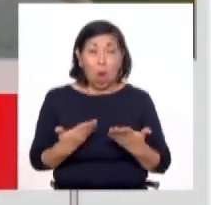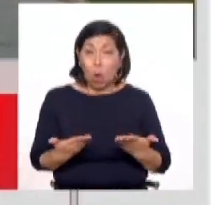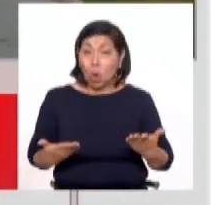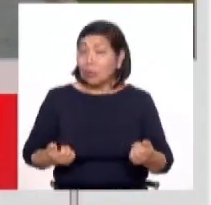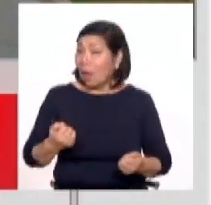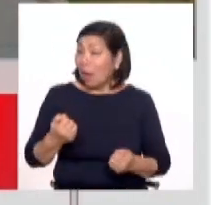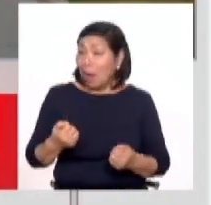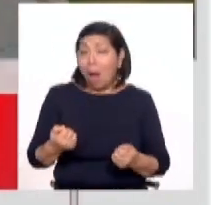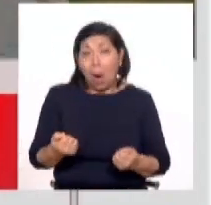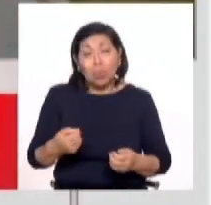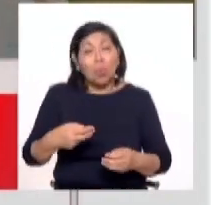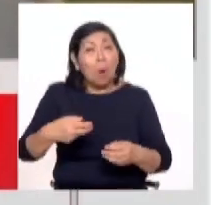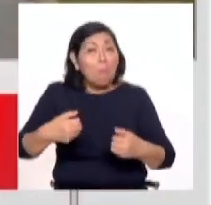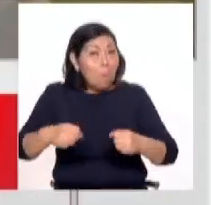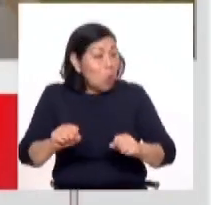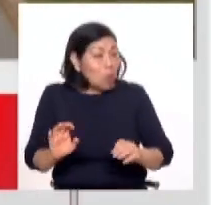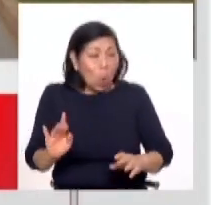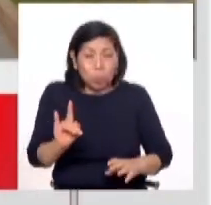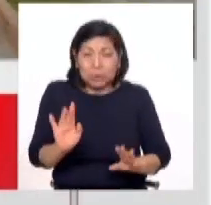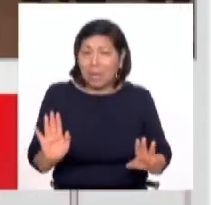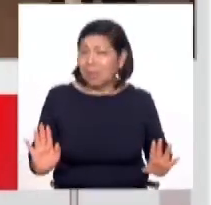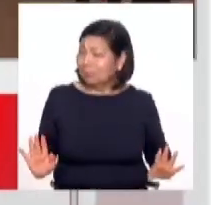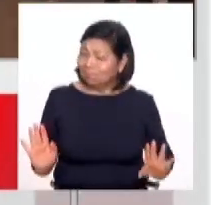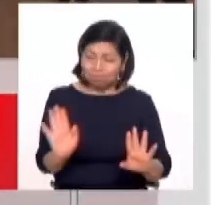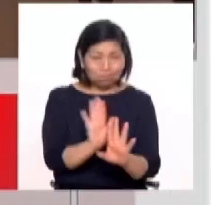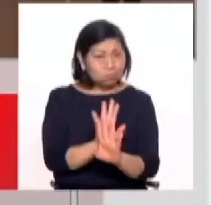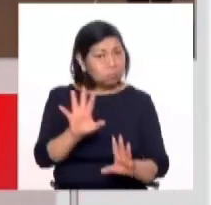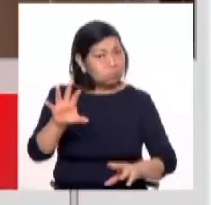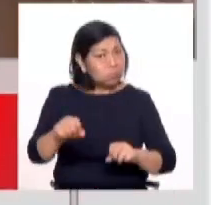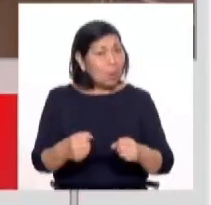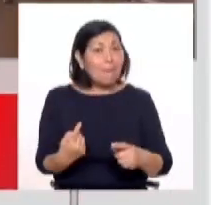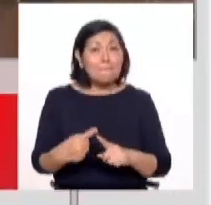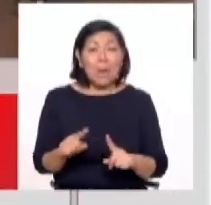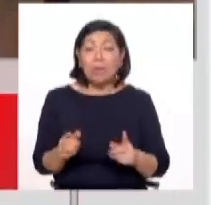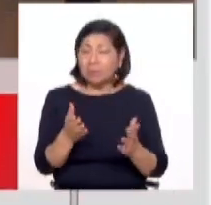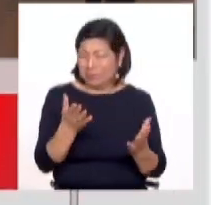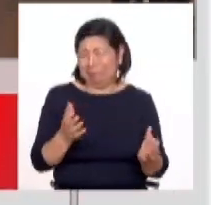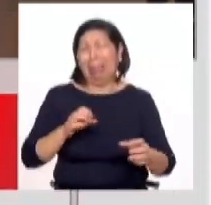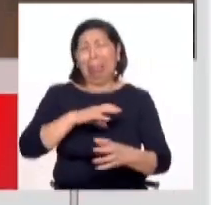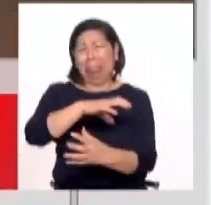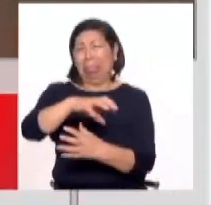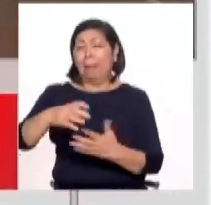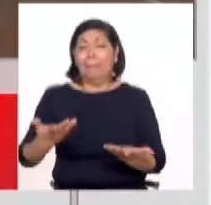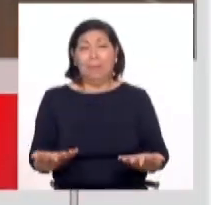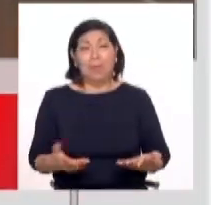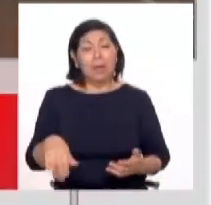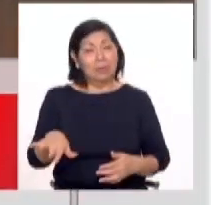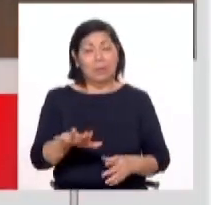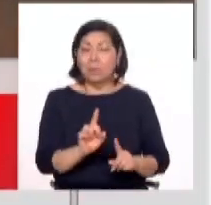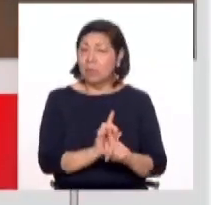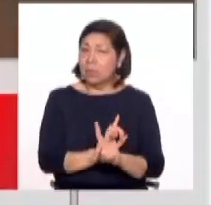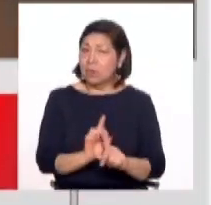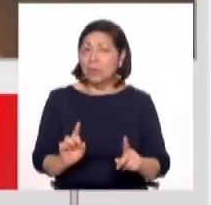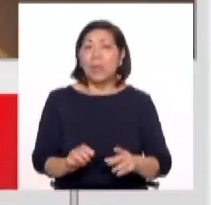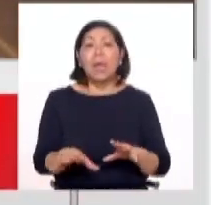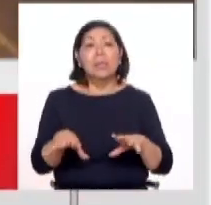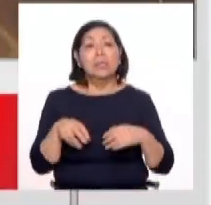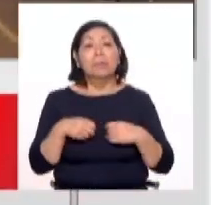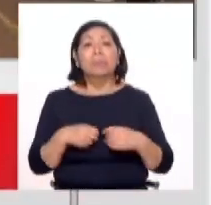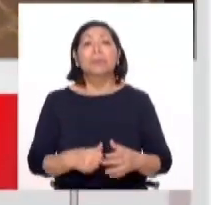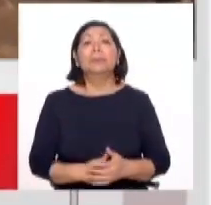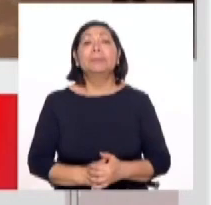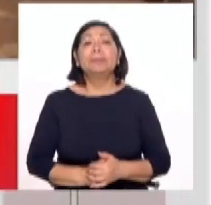o vehículo que quiera ser utilizado justamente para subvertir el orden acá en nuestra ciudad.